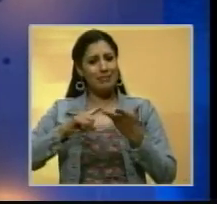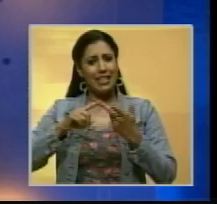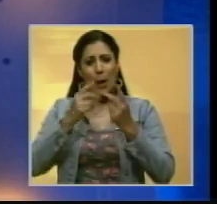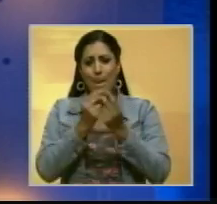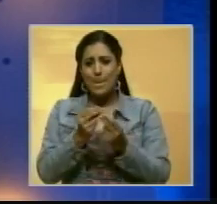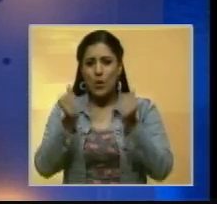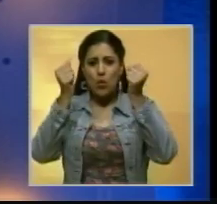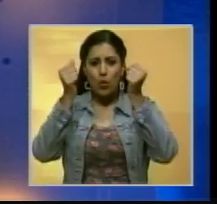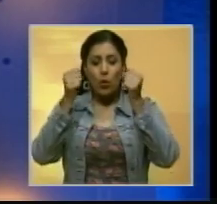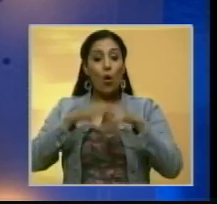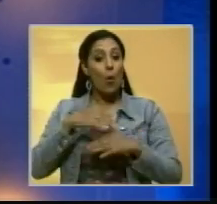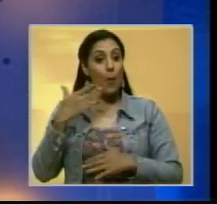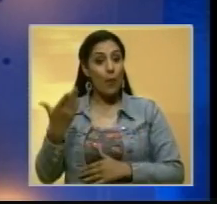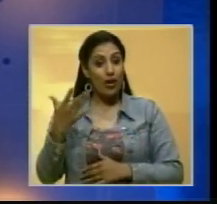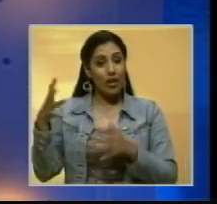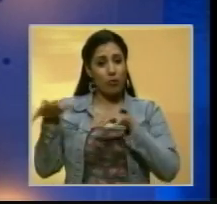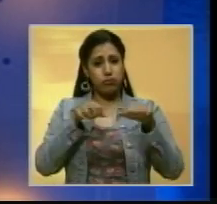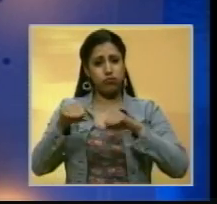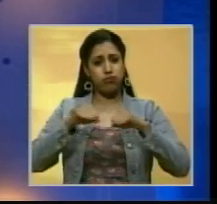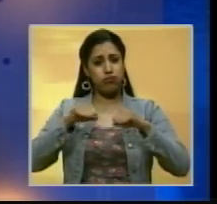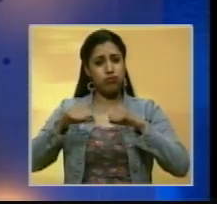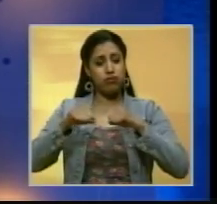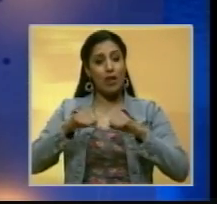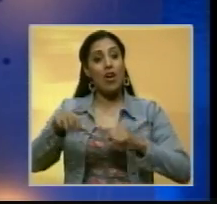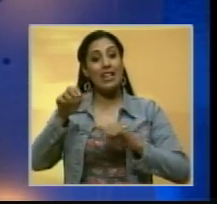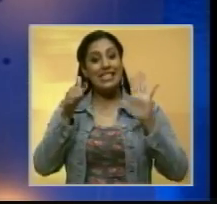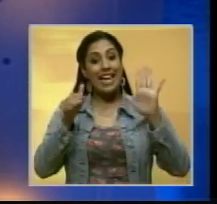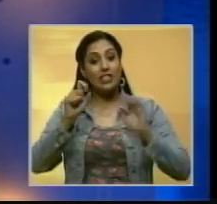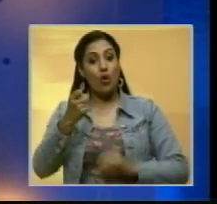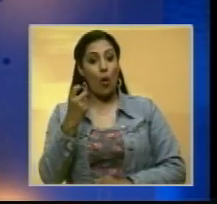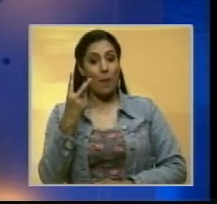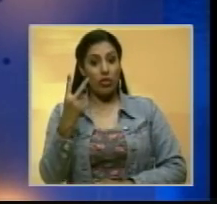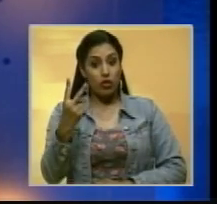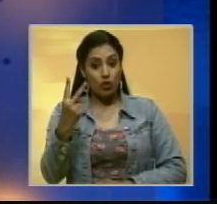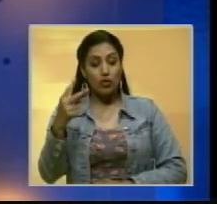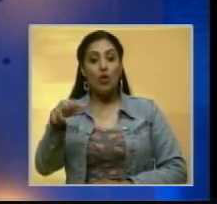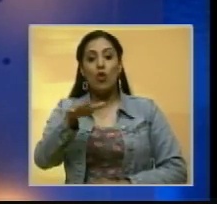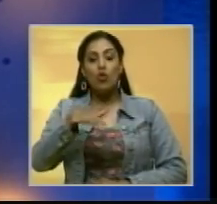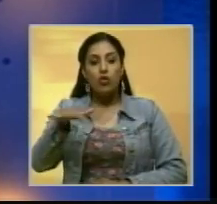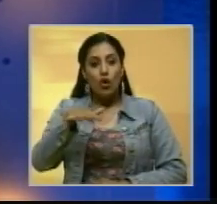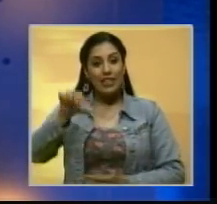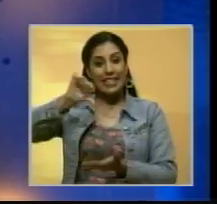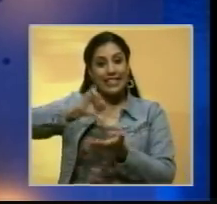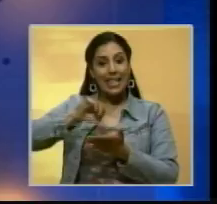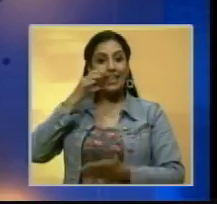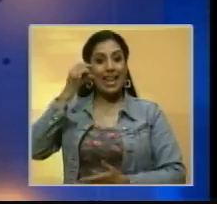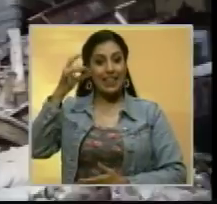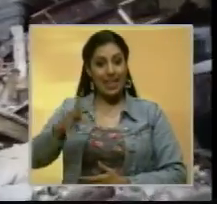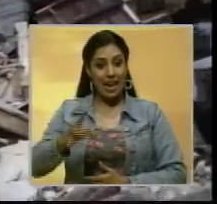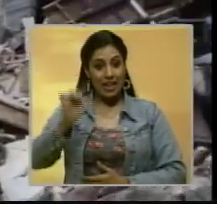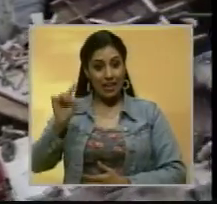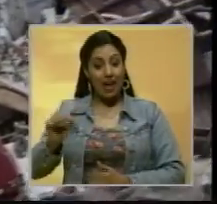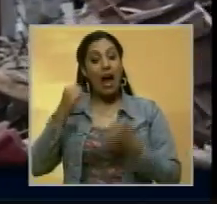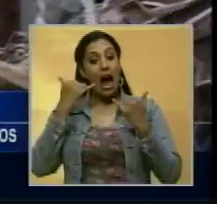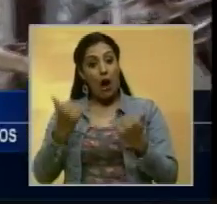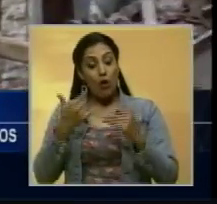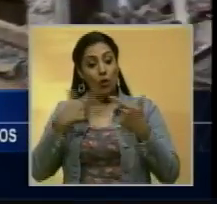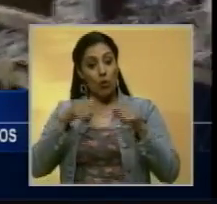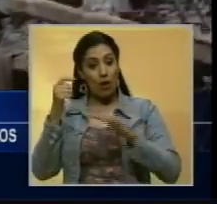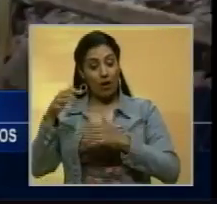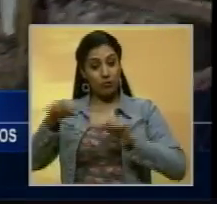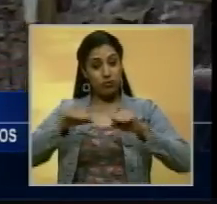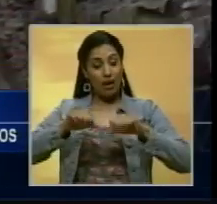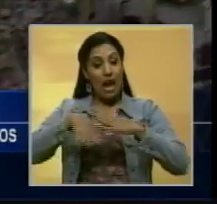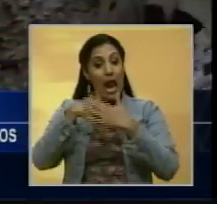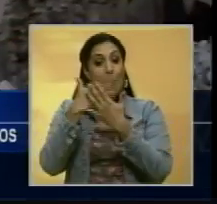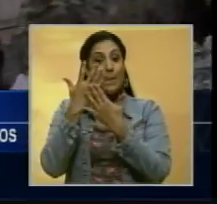encuentran desaparecidas tras un terremoto de magnitud 6,2 que se produjo en el centro de Italia. El sismo ocurrido en la madrugada de